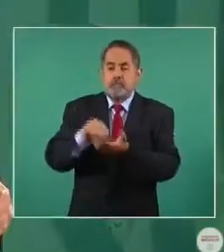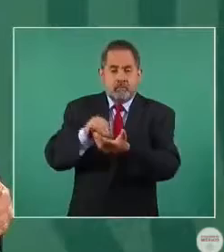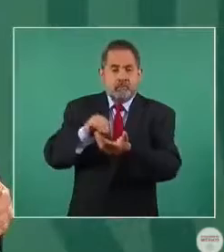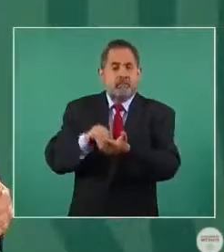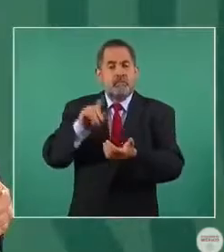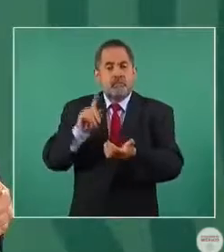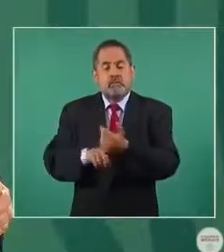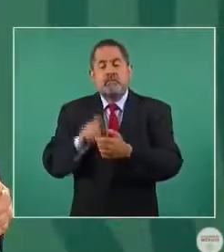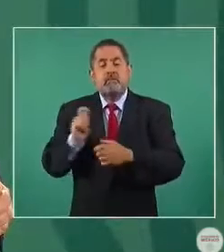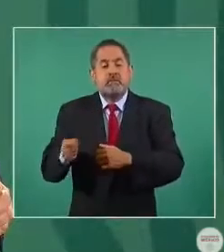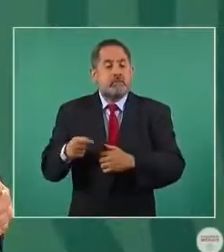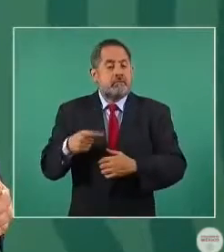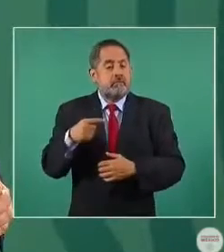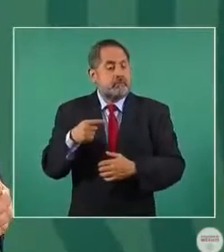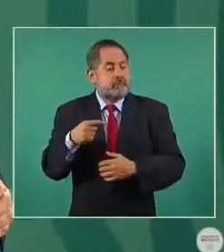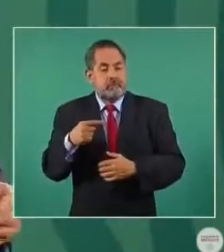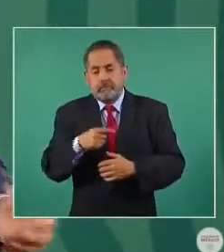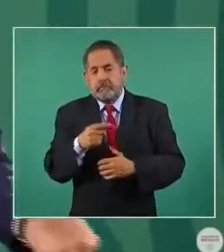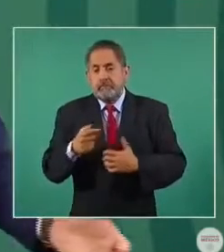entregando